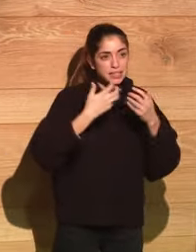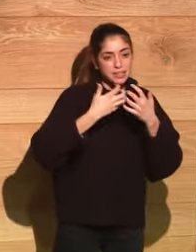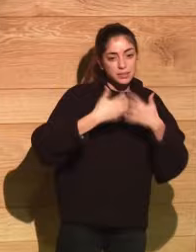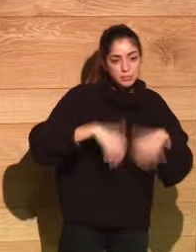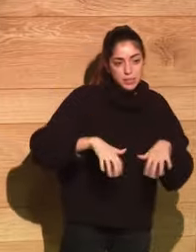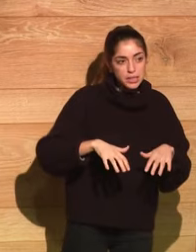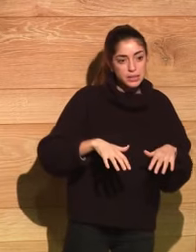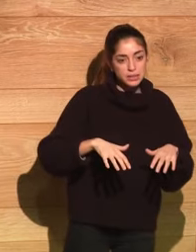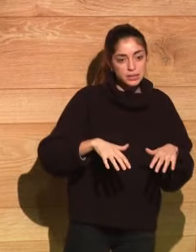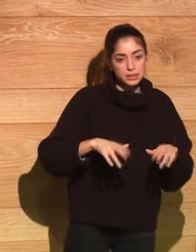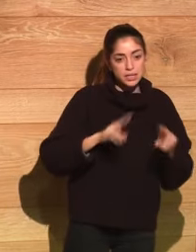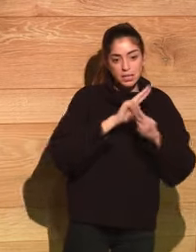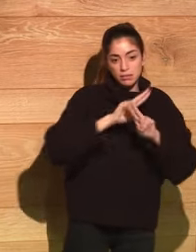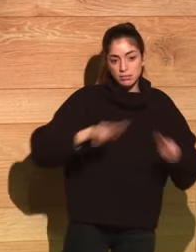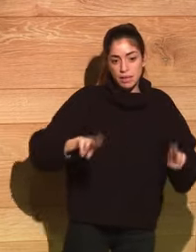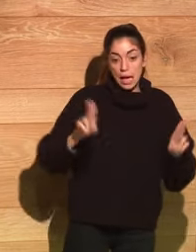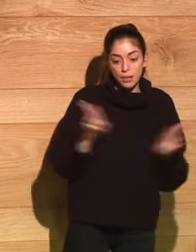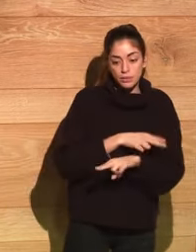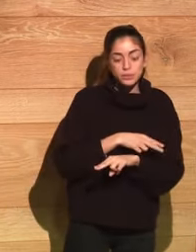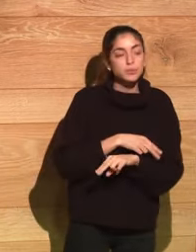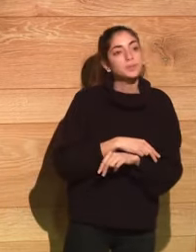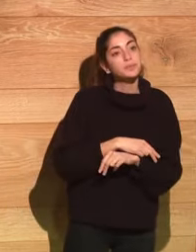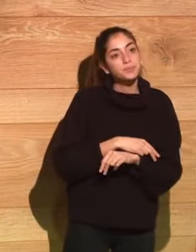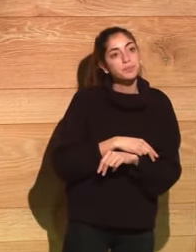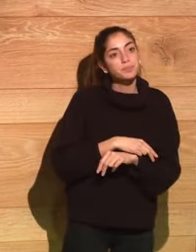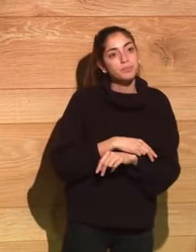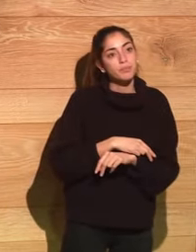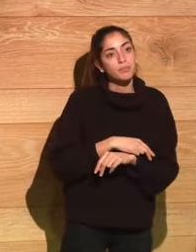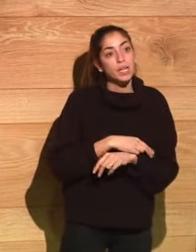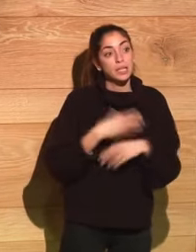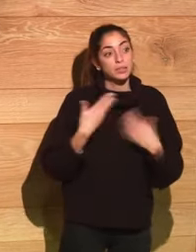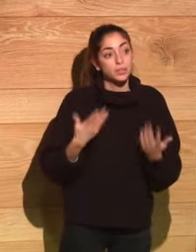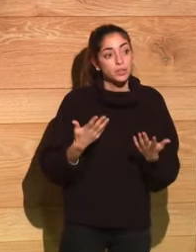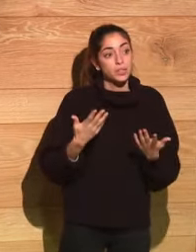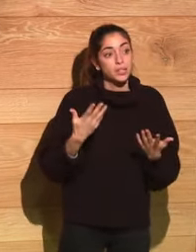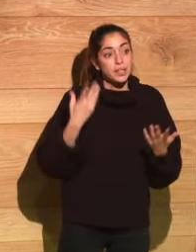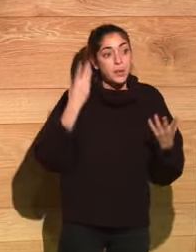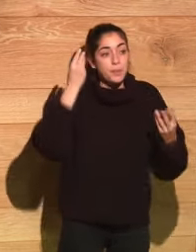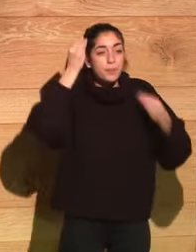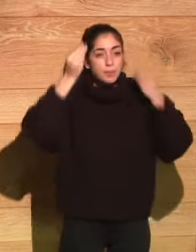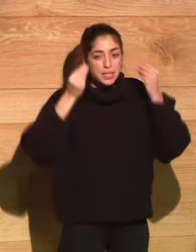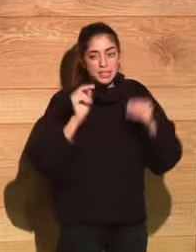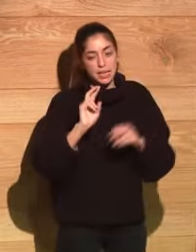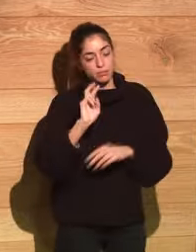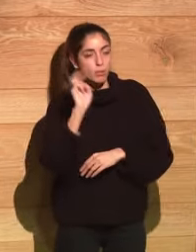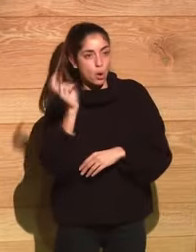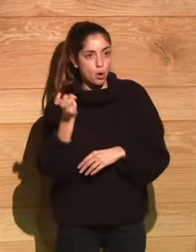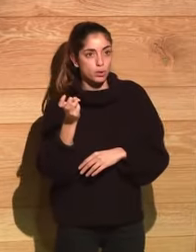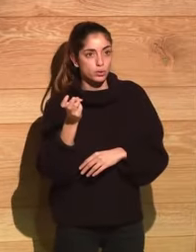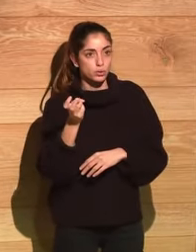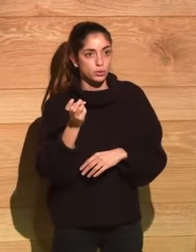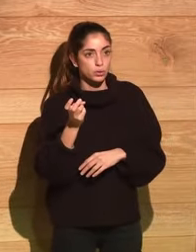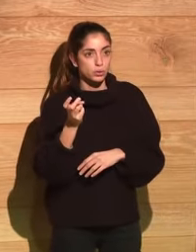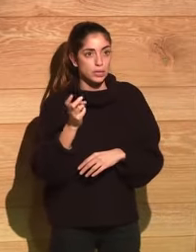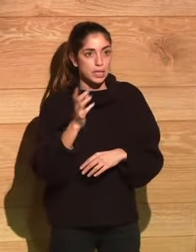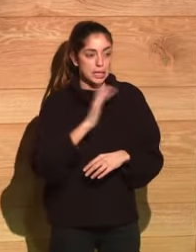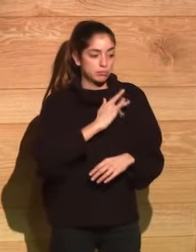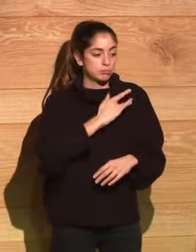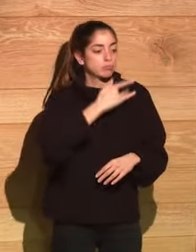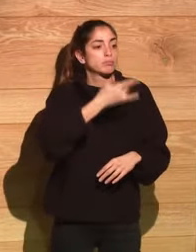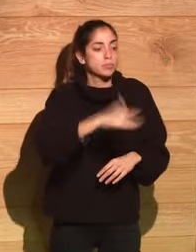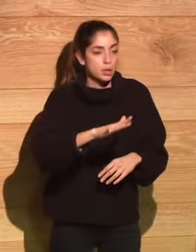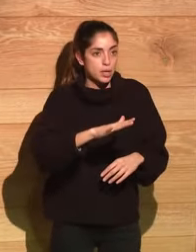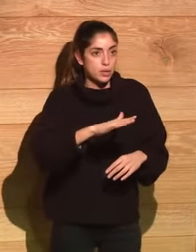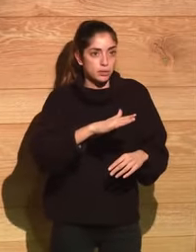mismo. Yo pienso en un pensar más literario. Exactamente. Entonces hay otro pensar, que es, por ejemplo, pues el que sale del corazón. Hay